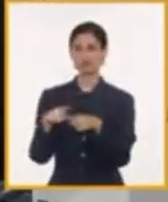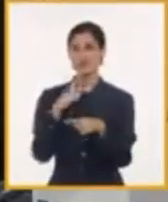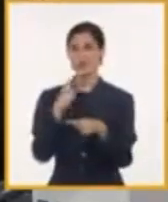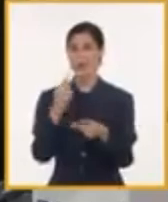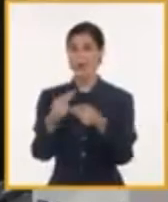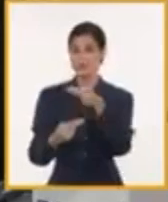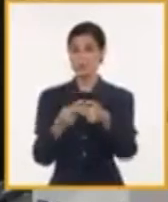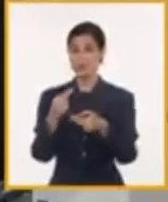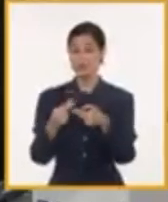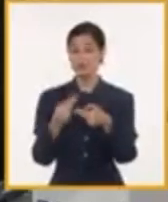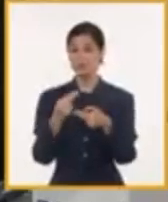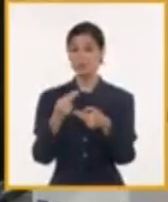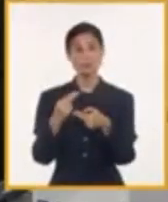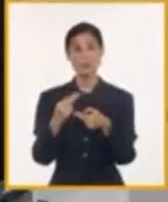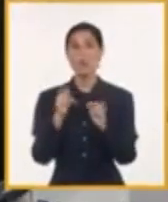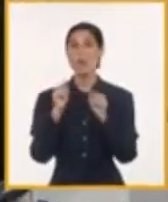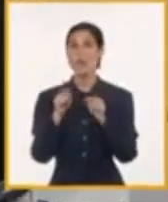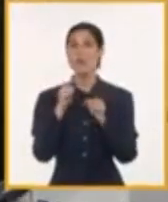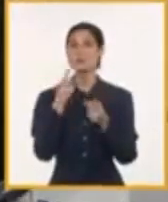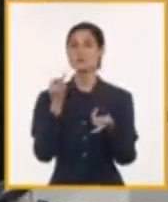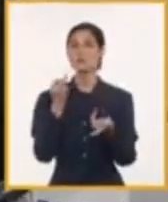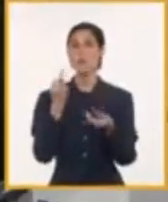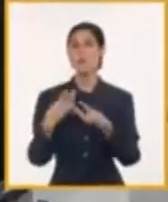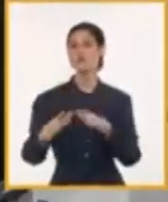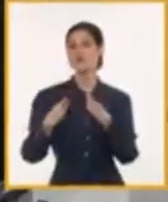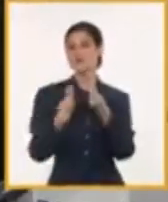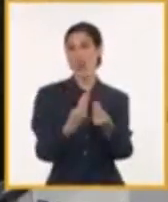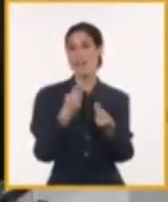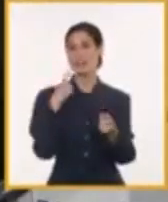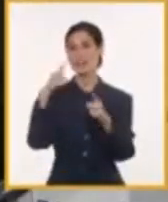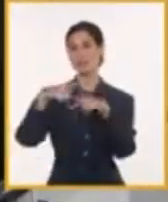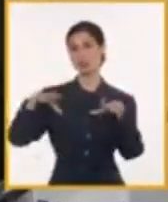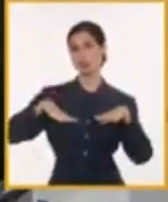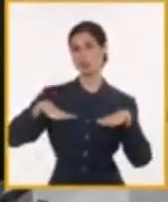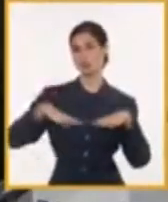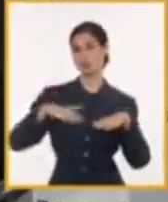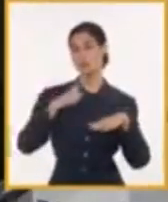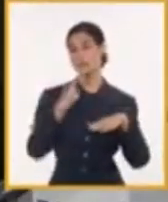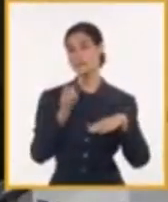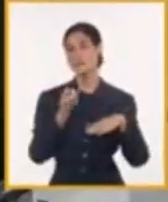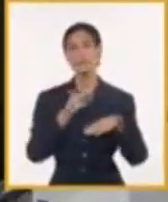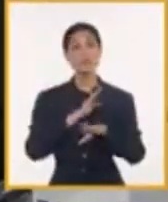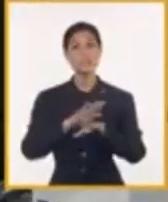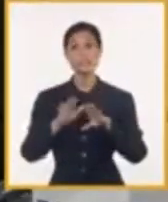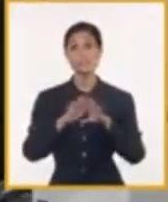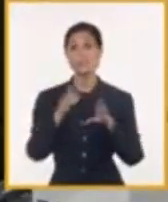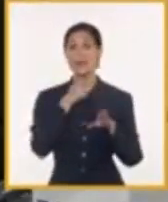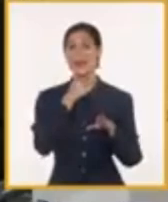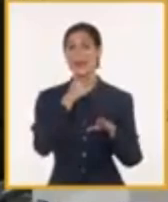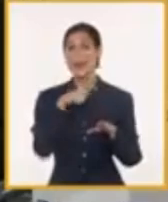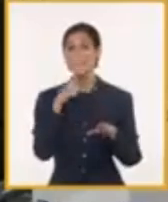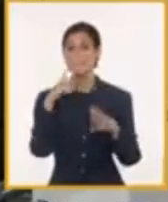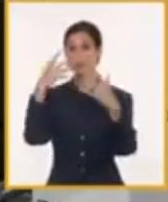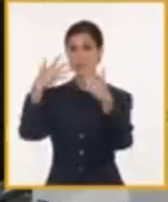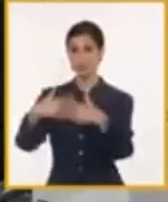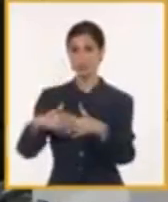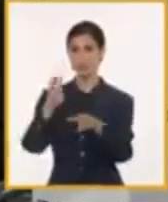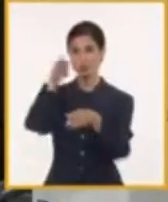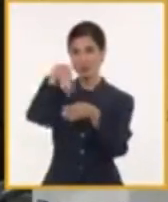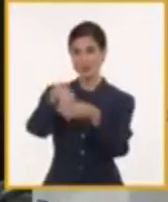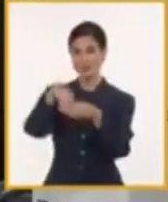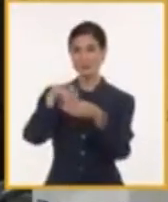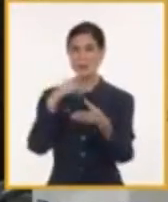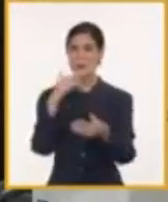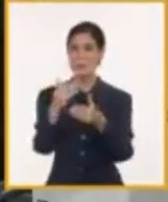Lo que se va directo a la población o al turismo, a la exportación, es el producto final de la del